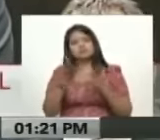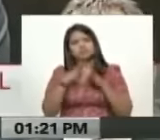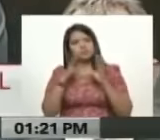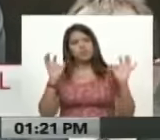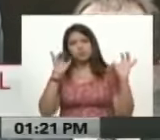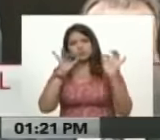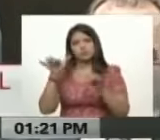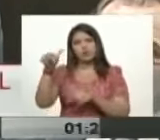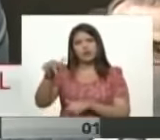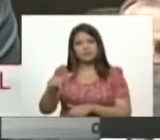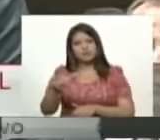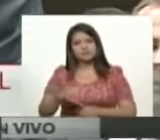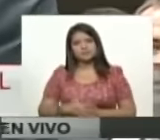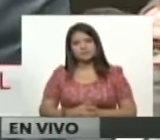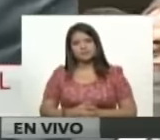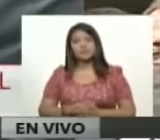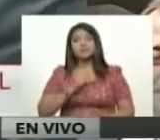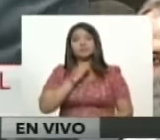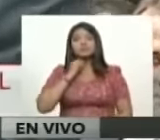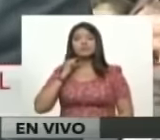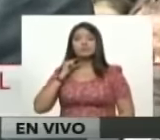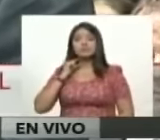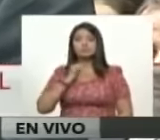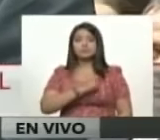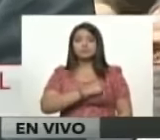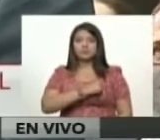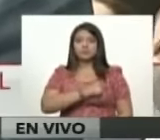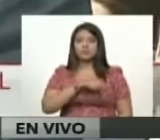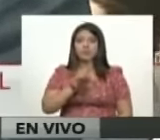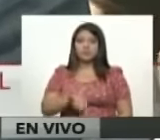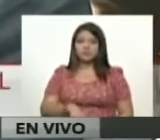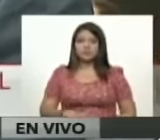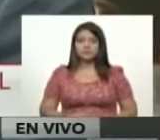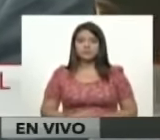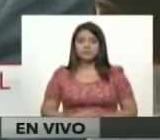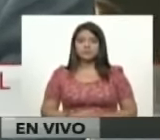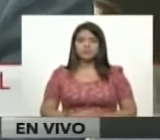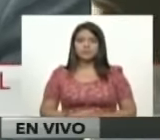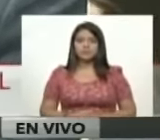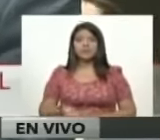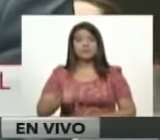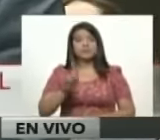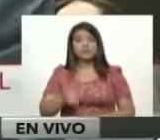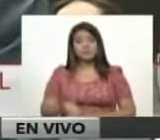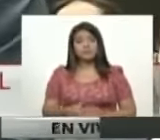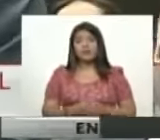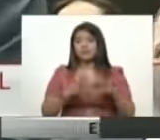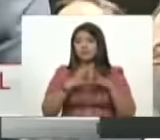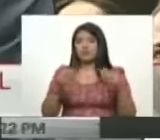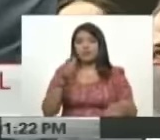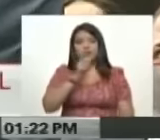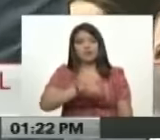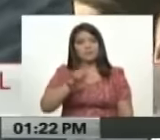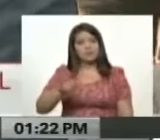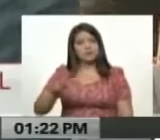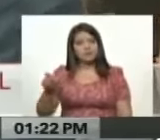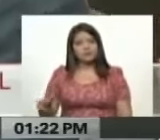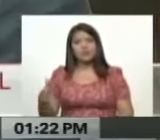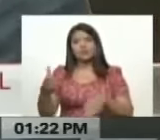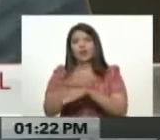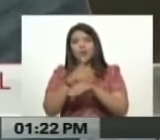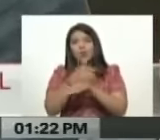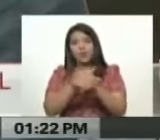apostólico, monseñor Aldo Giordano, así como a los ciudadanos